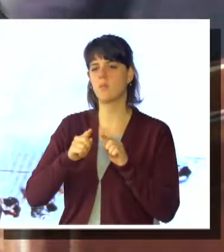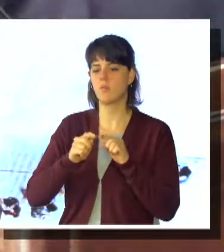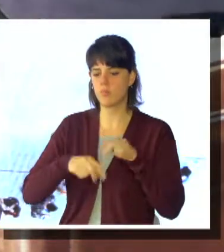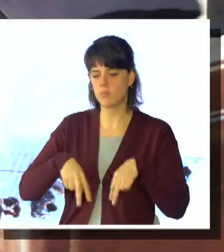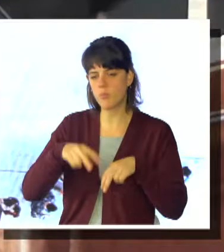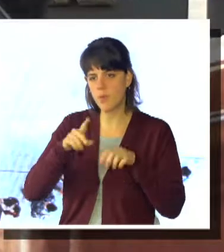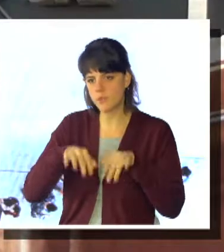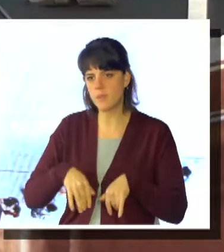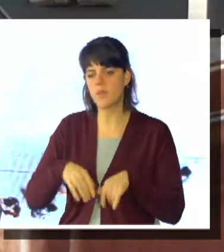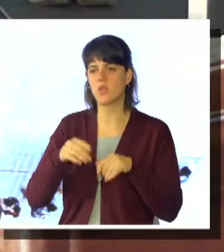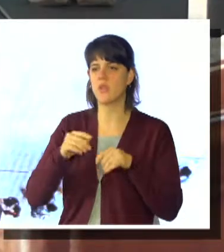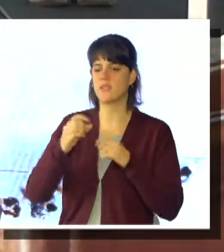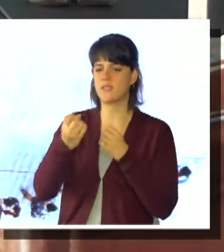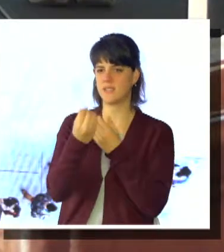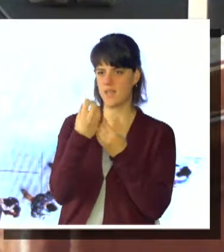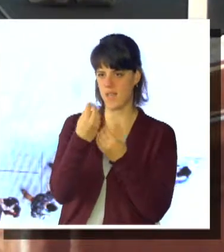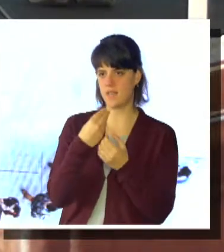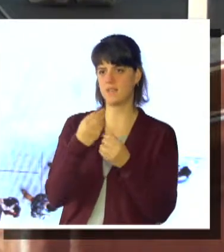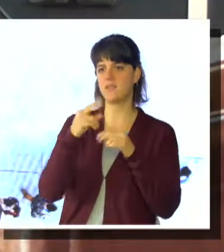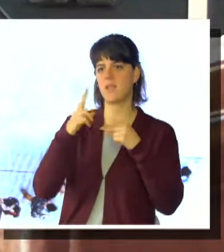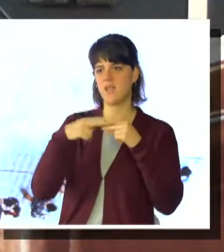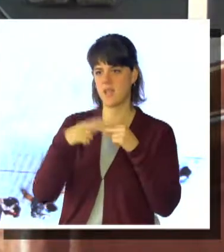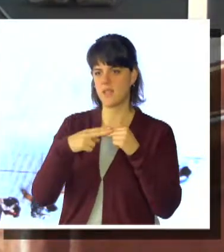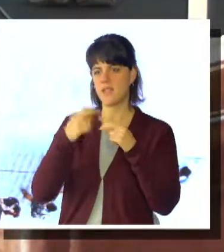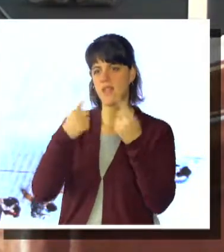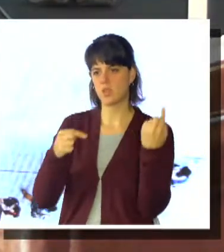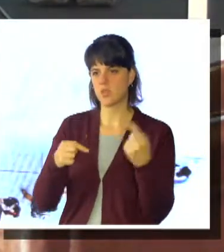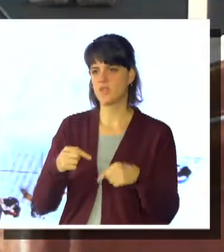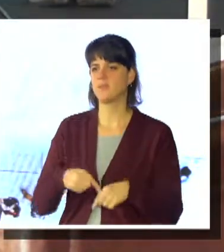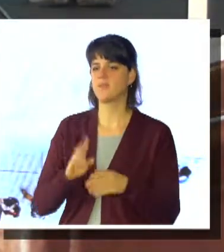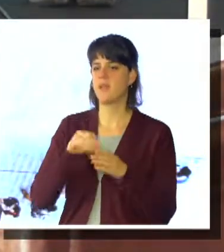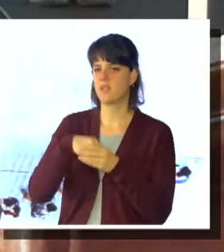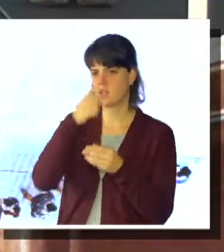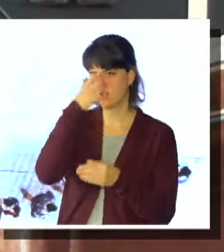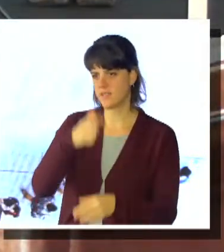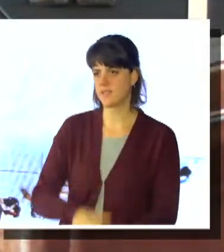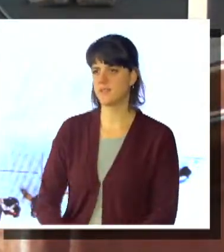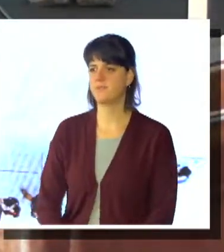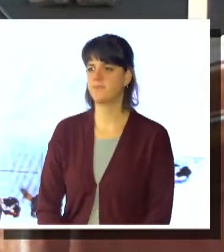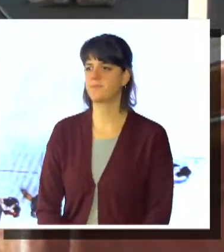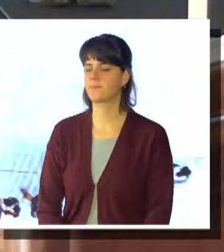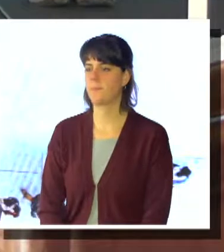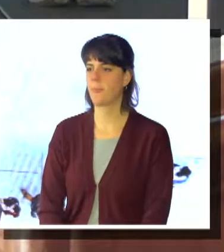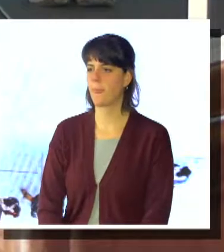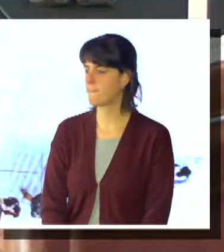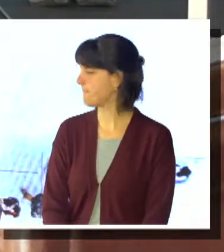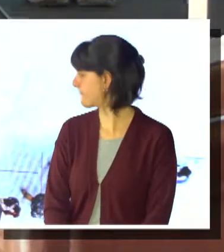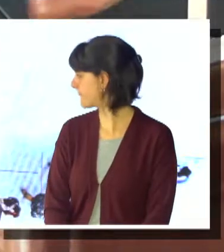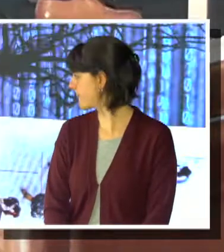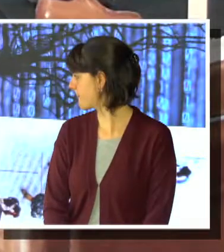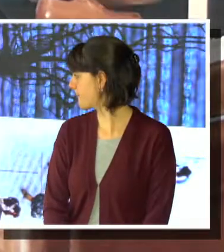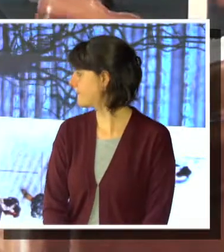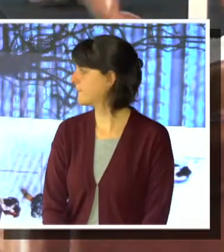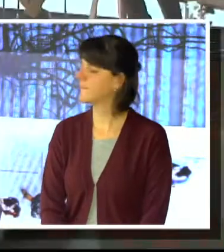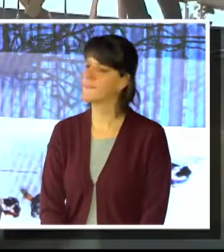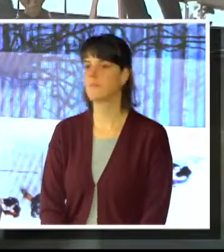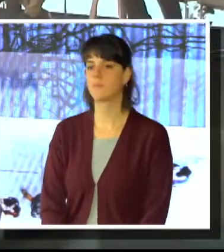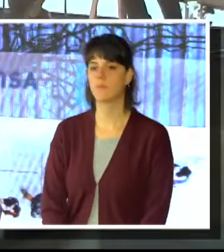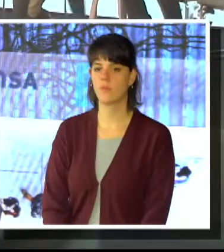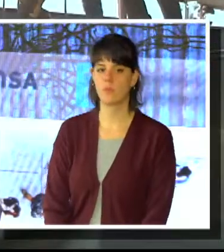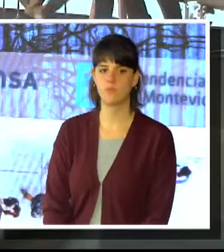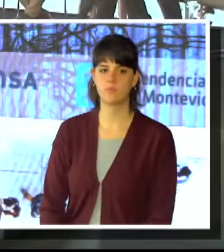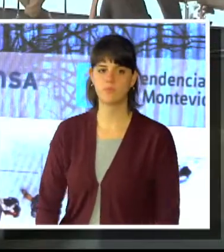analista en computación en la Unidad Análisis de Datos. Santiago Bianchi, analista en computación, egresado de UDELAR y actualmente estudiante de